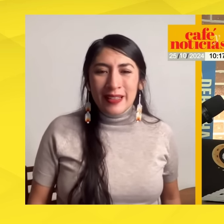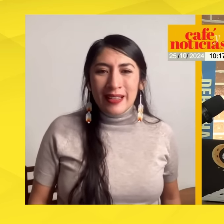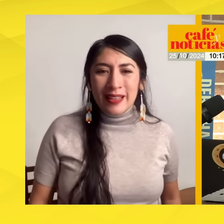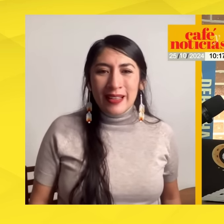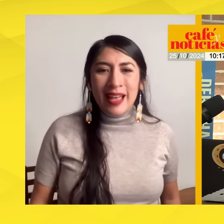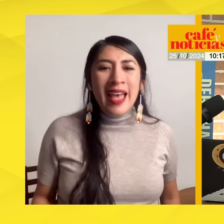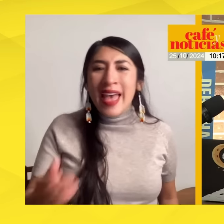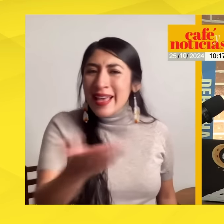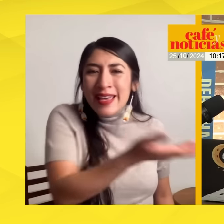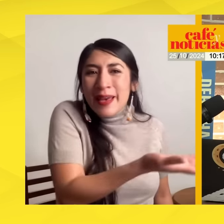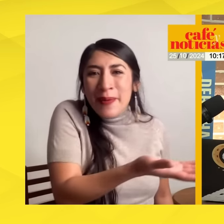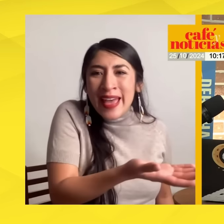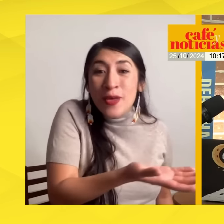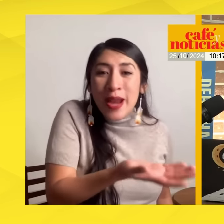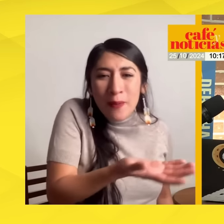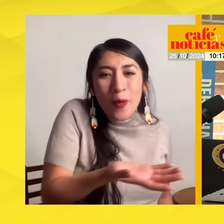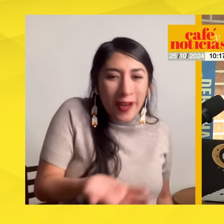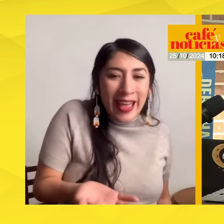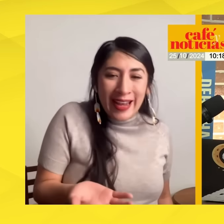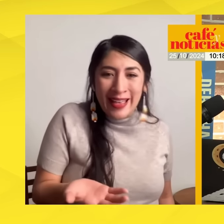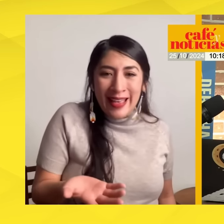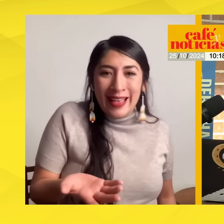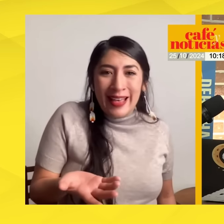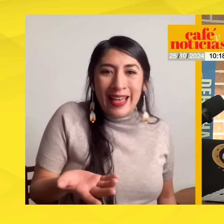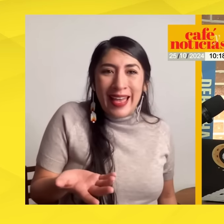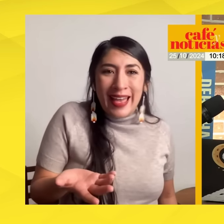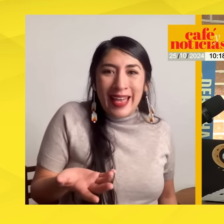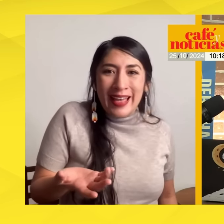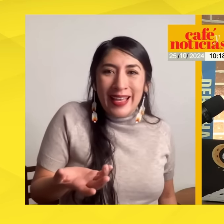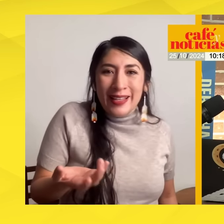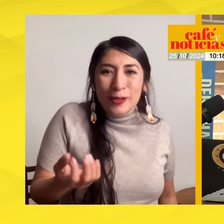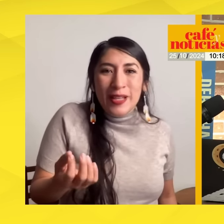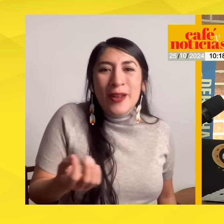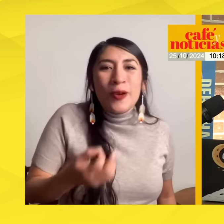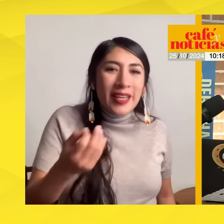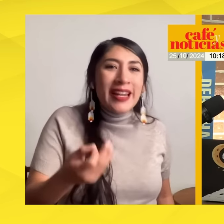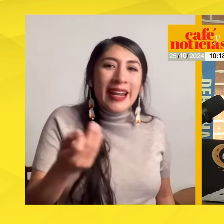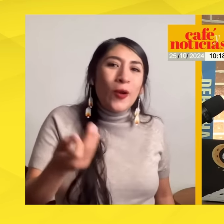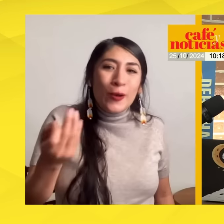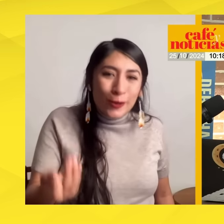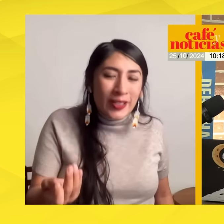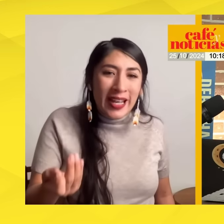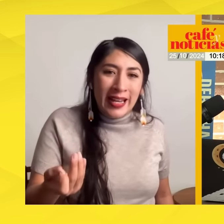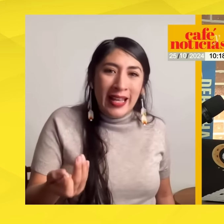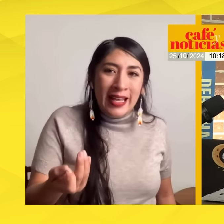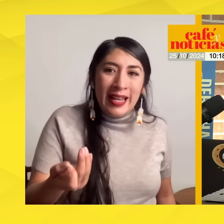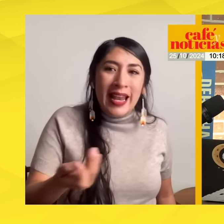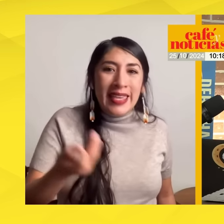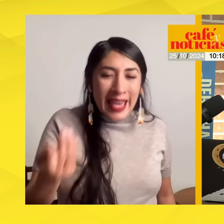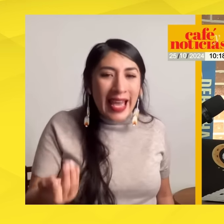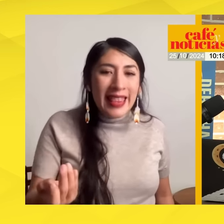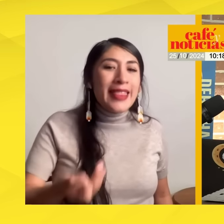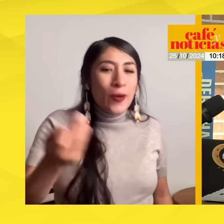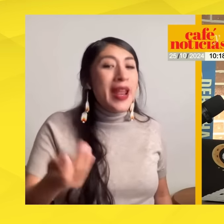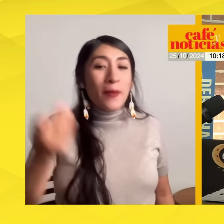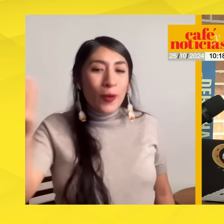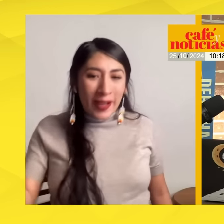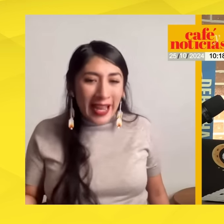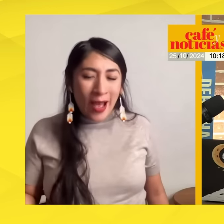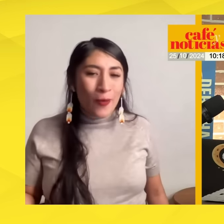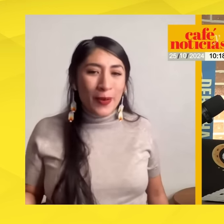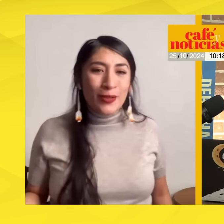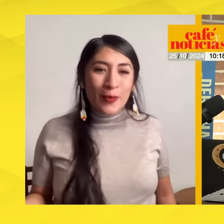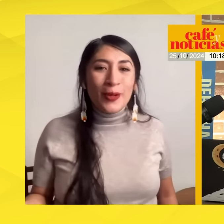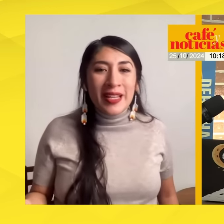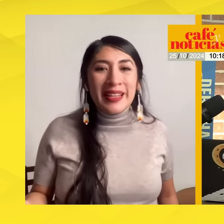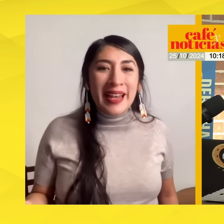no o sea es aá y que venga de una mujer que o sea no quiere reconocer la llegada de una mujer